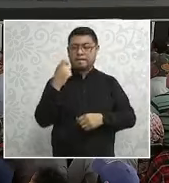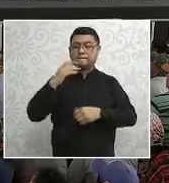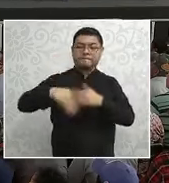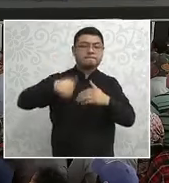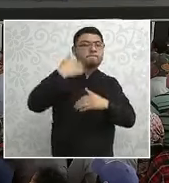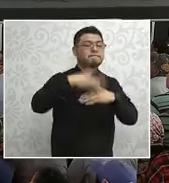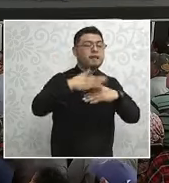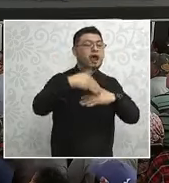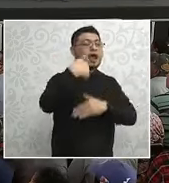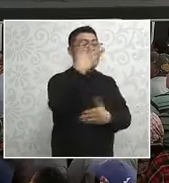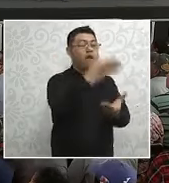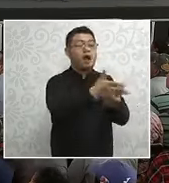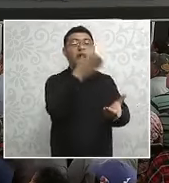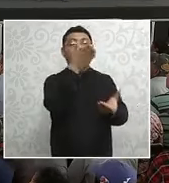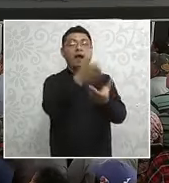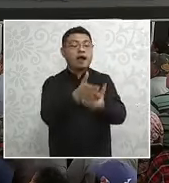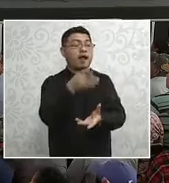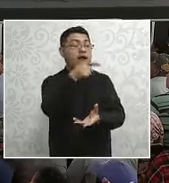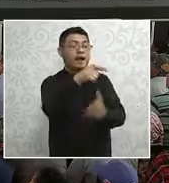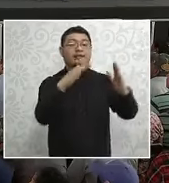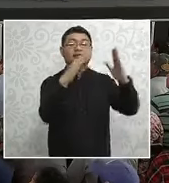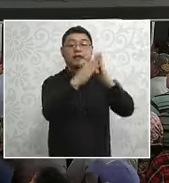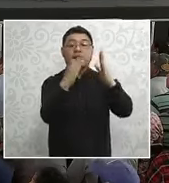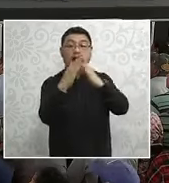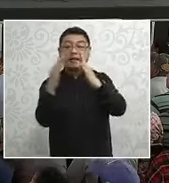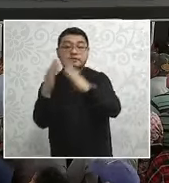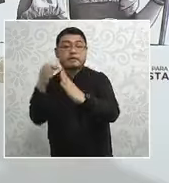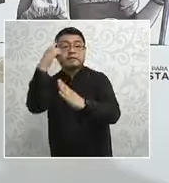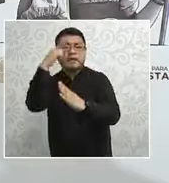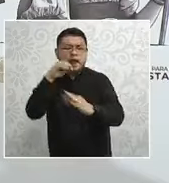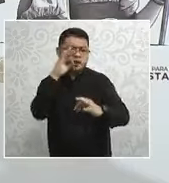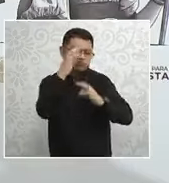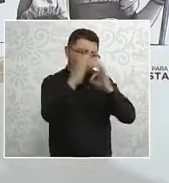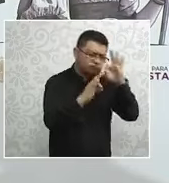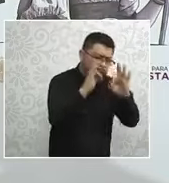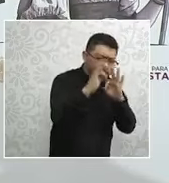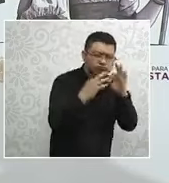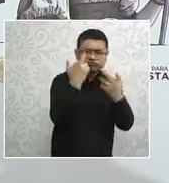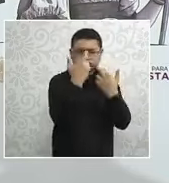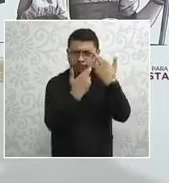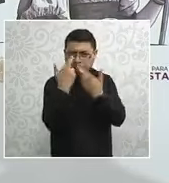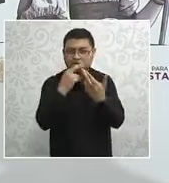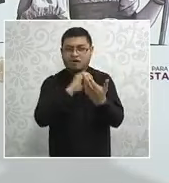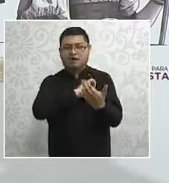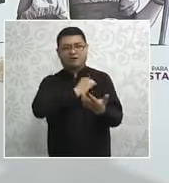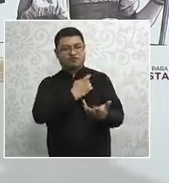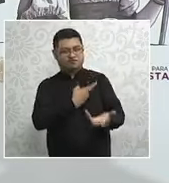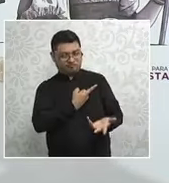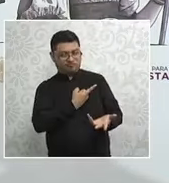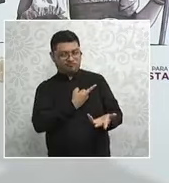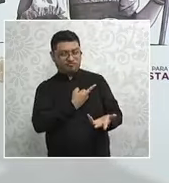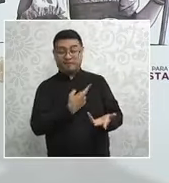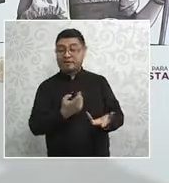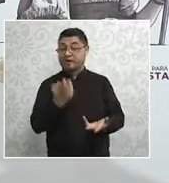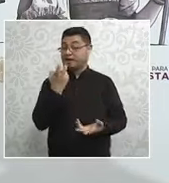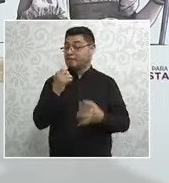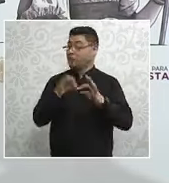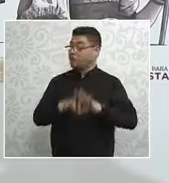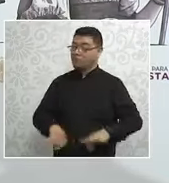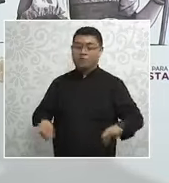casa periódicamente para atenderles en su salud y para nosotros esto es muy